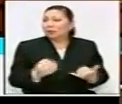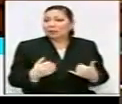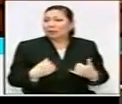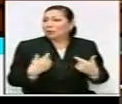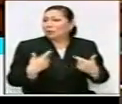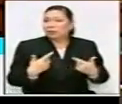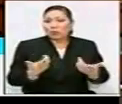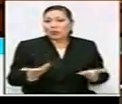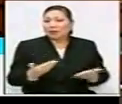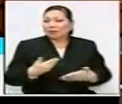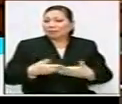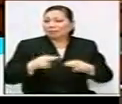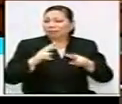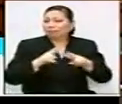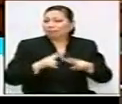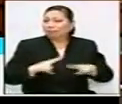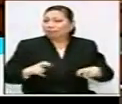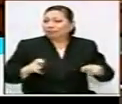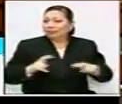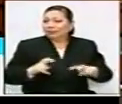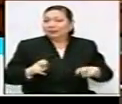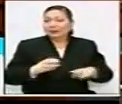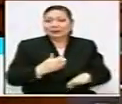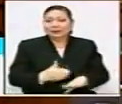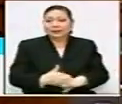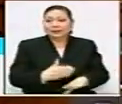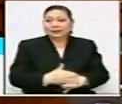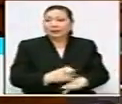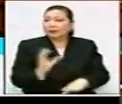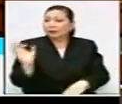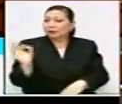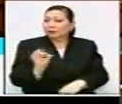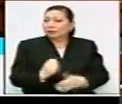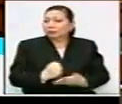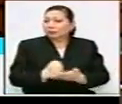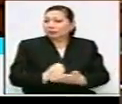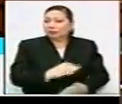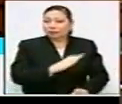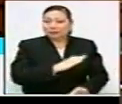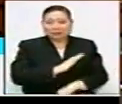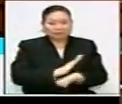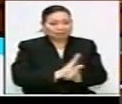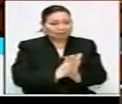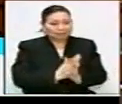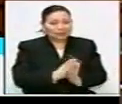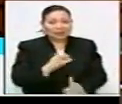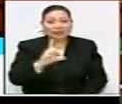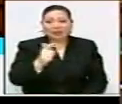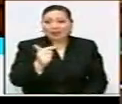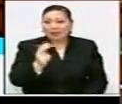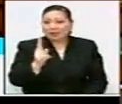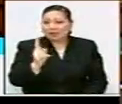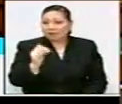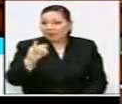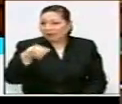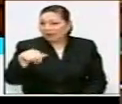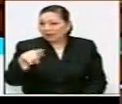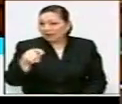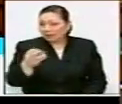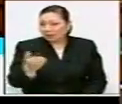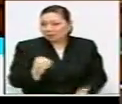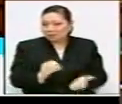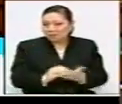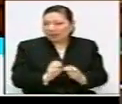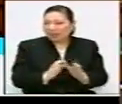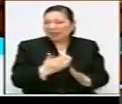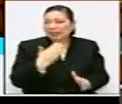suerte en los procesos de investigación que hemos desarrollado. Nunca nos ayudaron ni los fiscales, ni en el caso Lava Jato. Y ahí lo tenemos muy